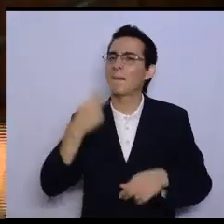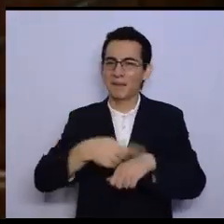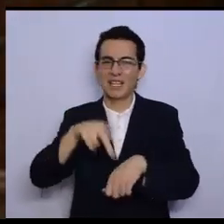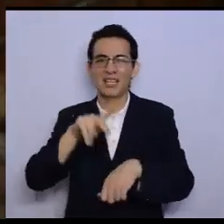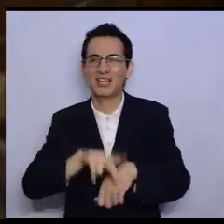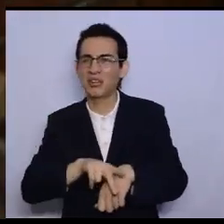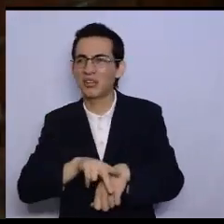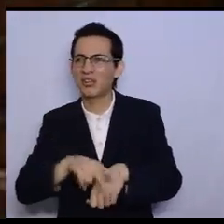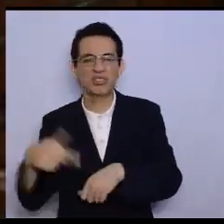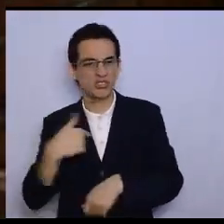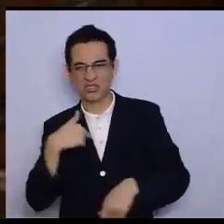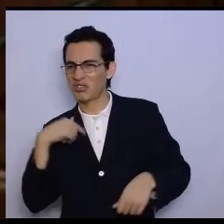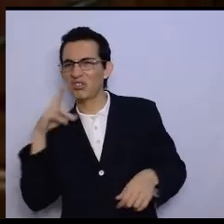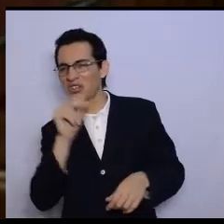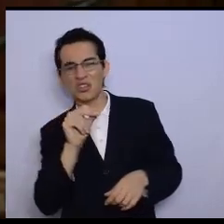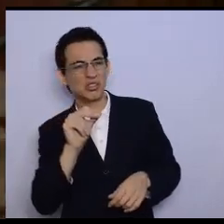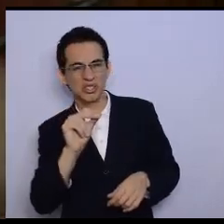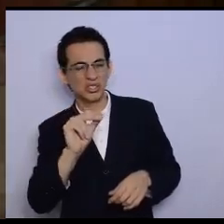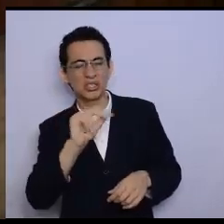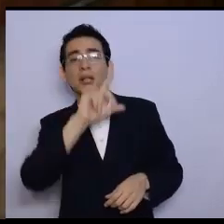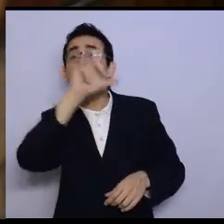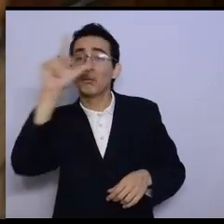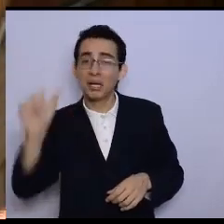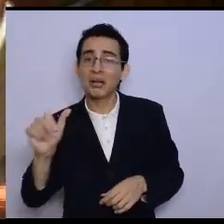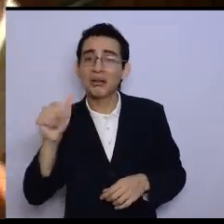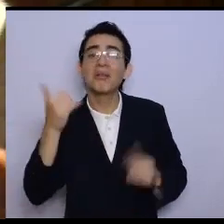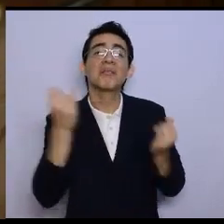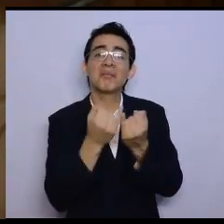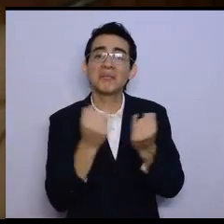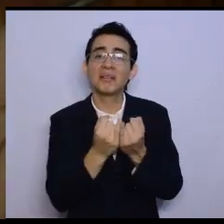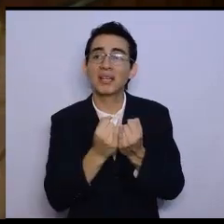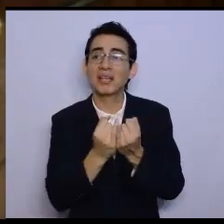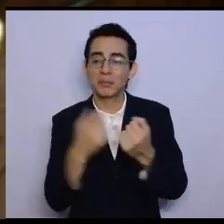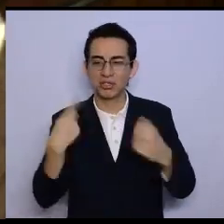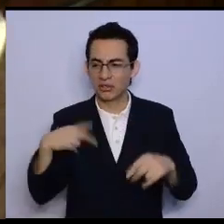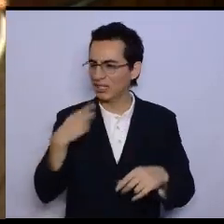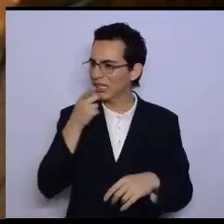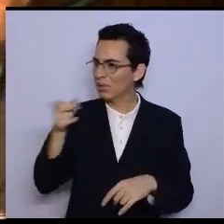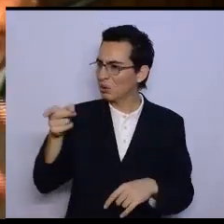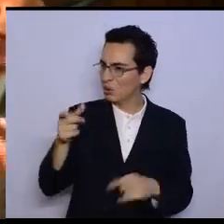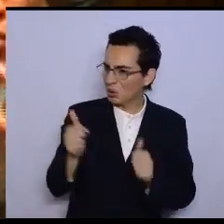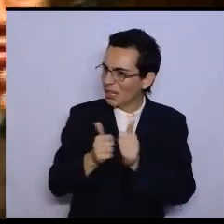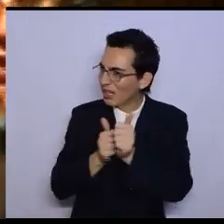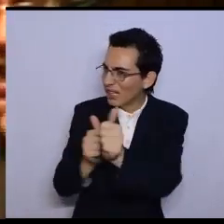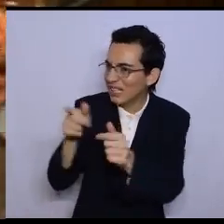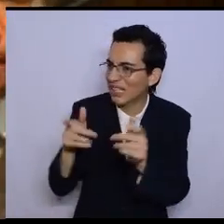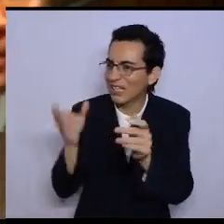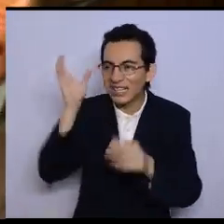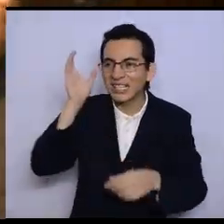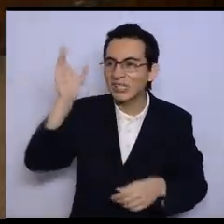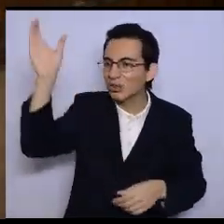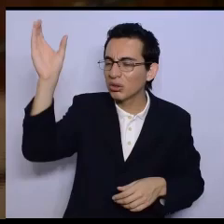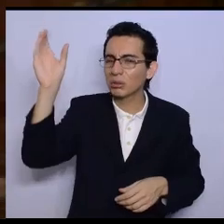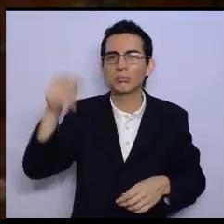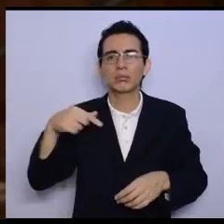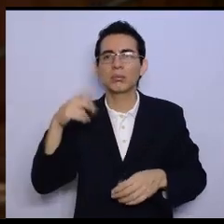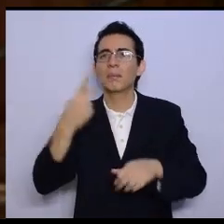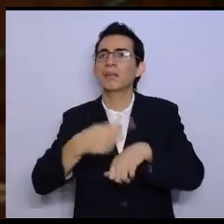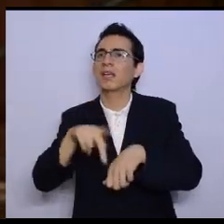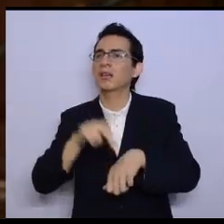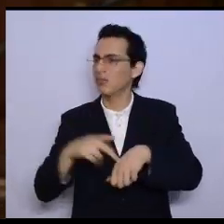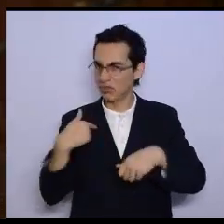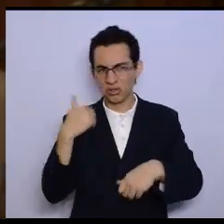rato ya lo estaba negando. Dios tuvo que meterlo al crisol para purificar su fe. Y eso lo hizo llorar amargamente.